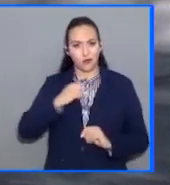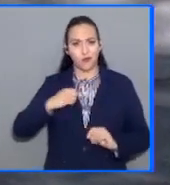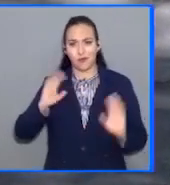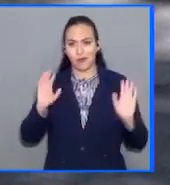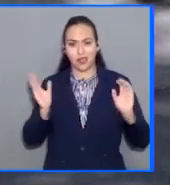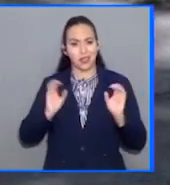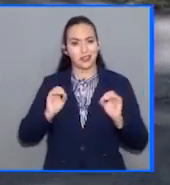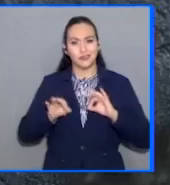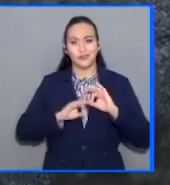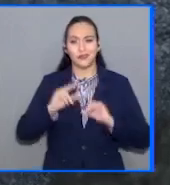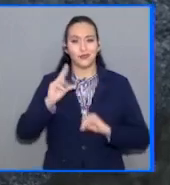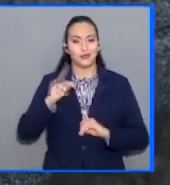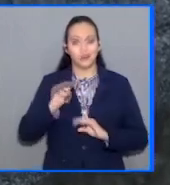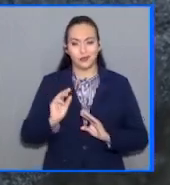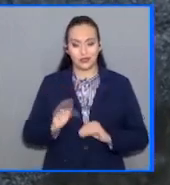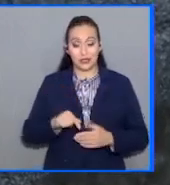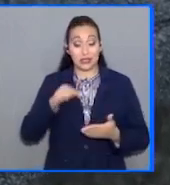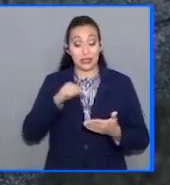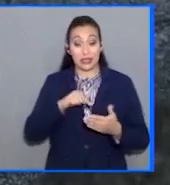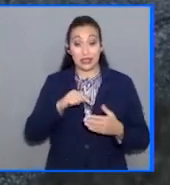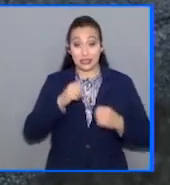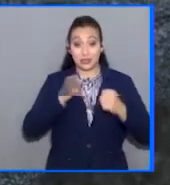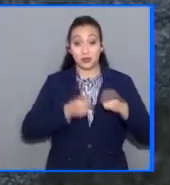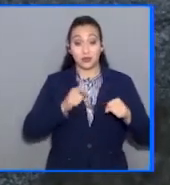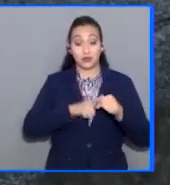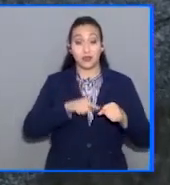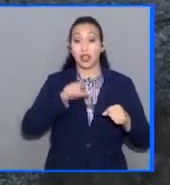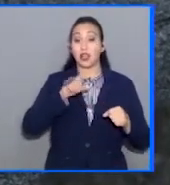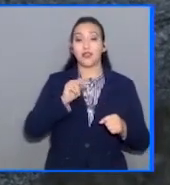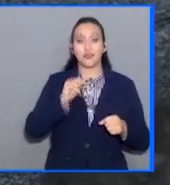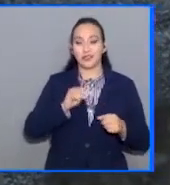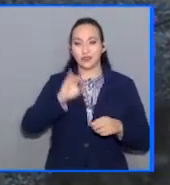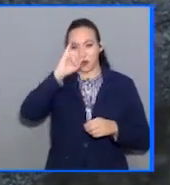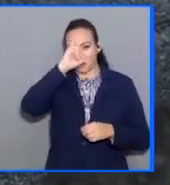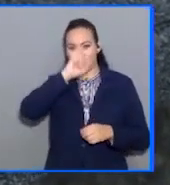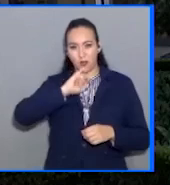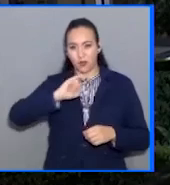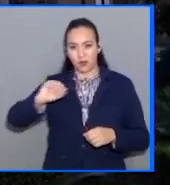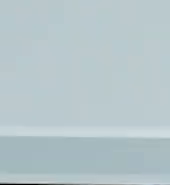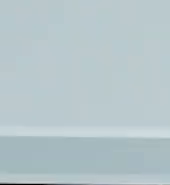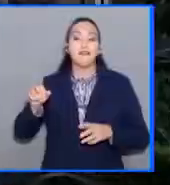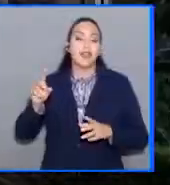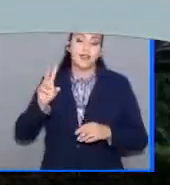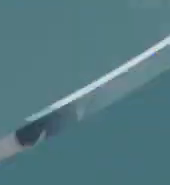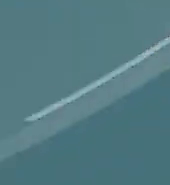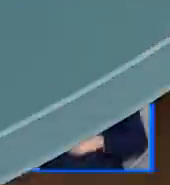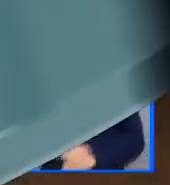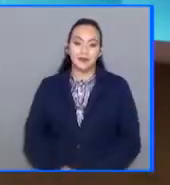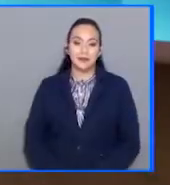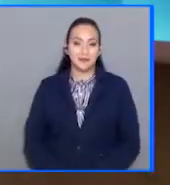que no puede ser considerado ni siquiera como patrón sustituto.